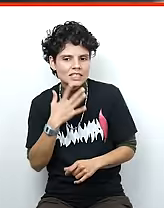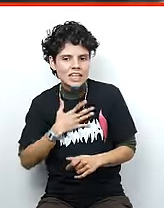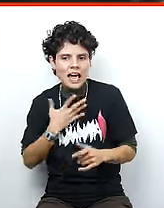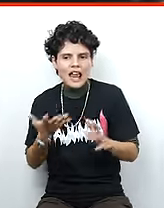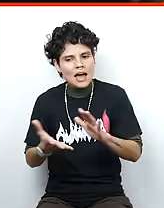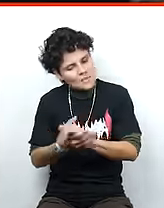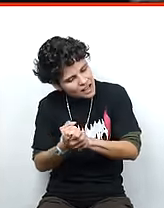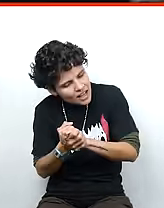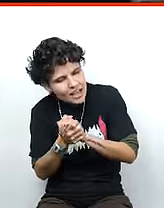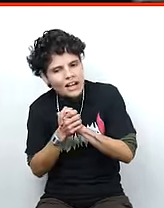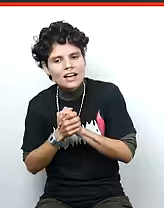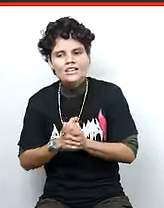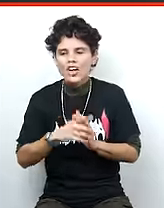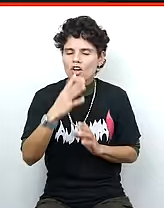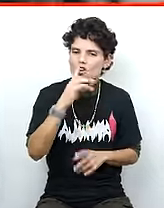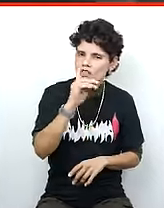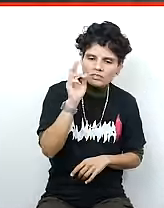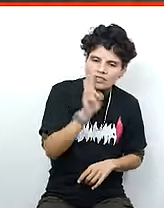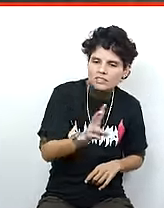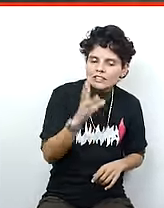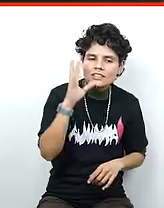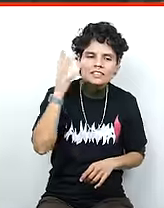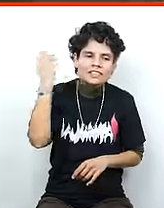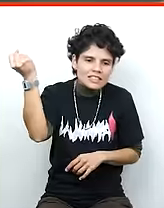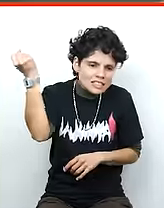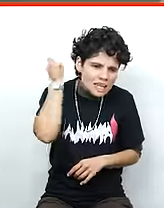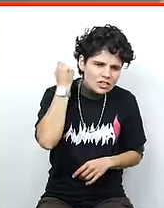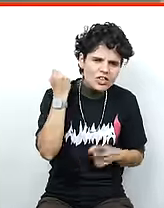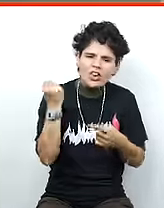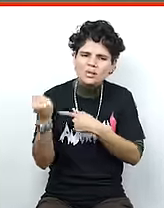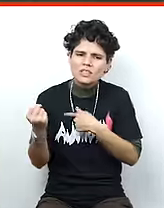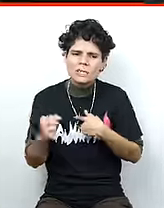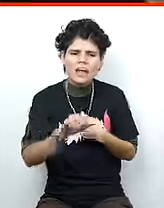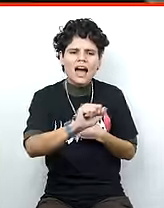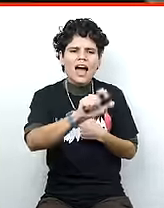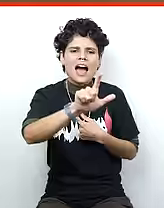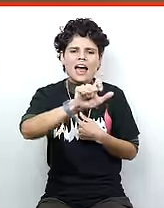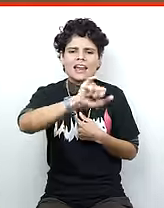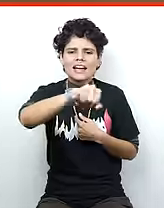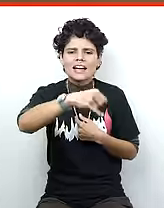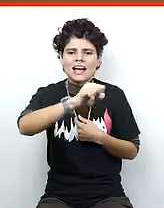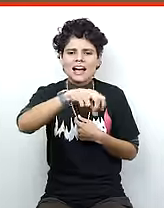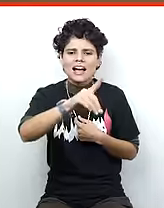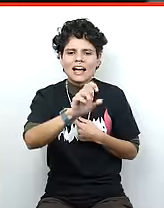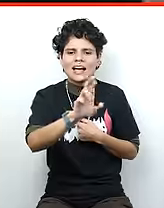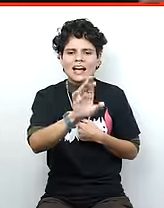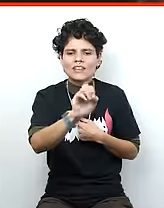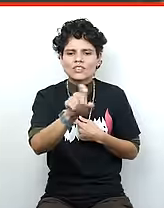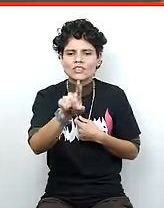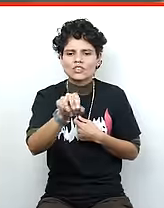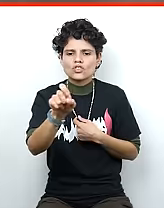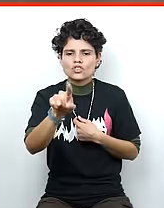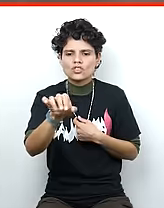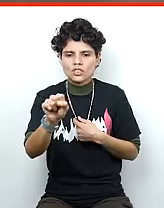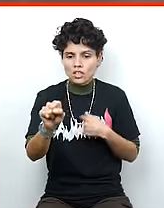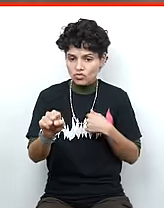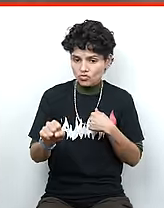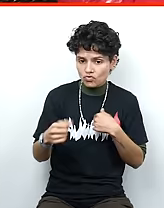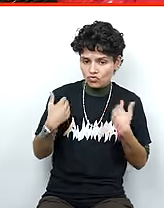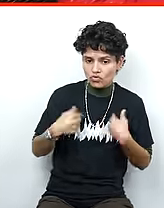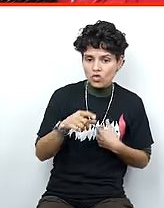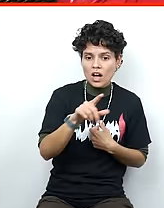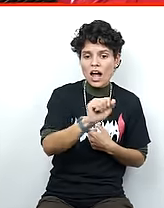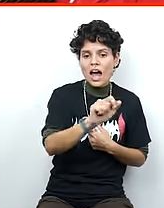mano. Sí. Bueno, él fue el que le dijo, no me traiciones. ¿Cómo era Alberto Sosa? Alejandro Sosa. Alejandro Sosa. Y yo soy